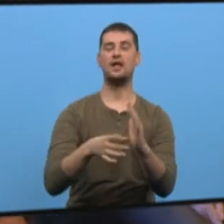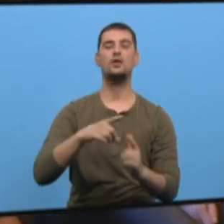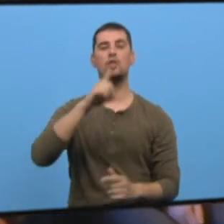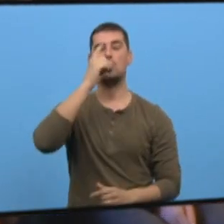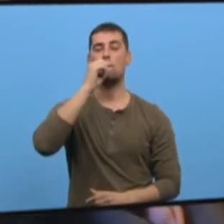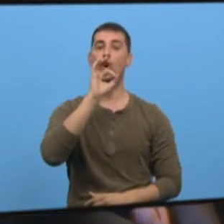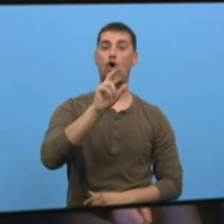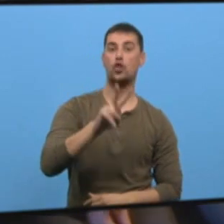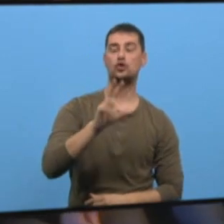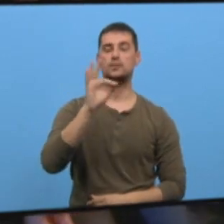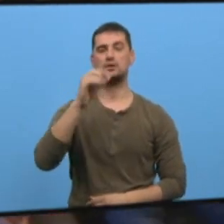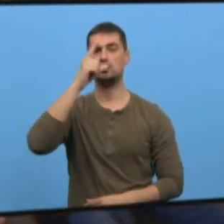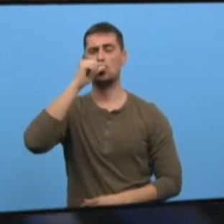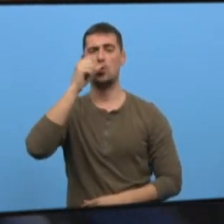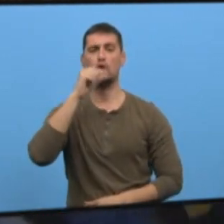TR superar rigorosas